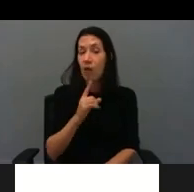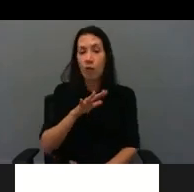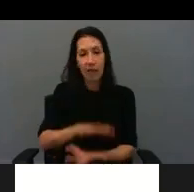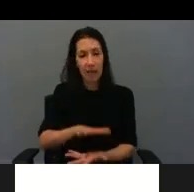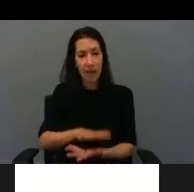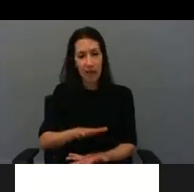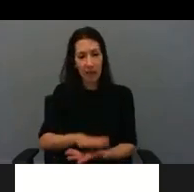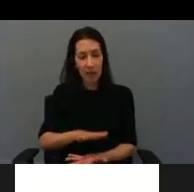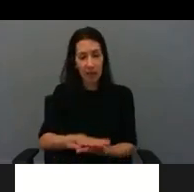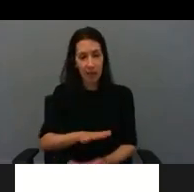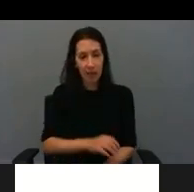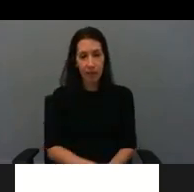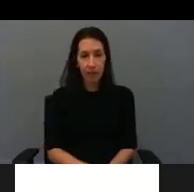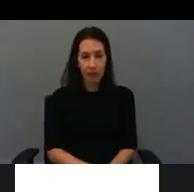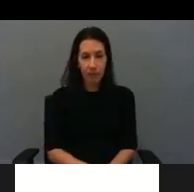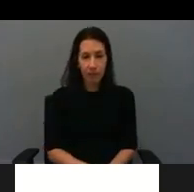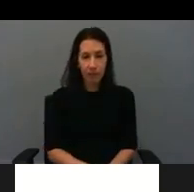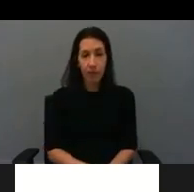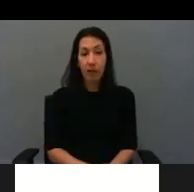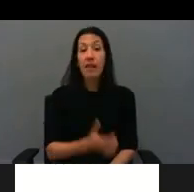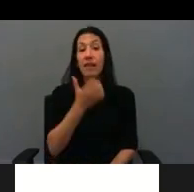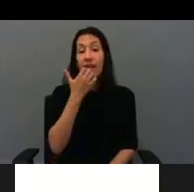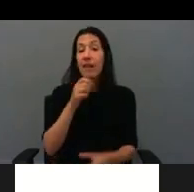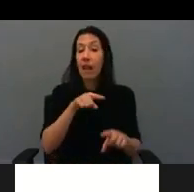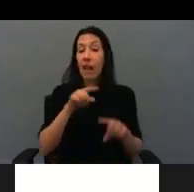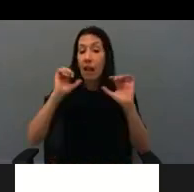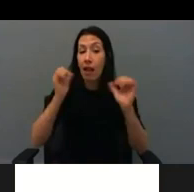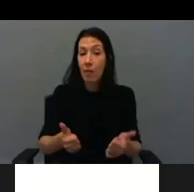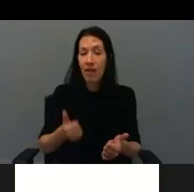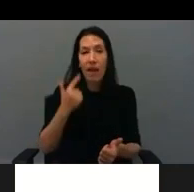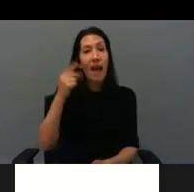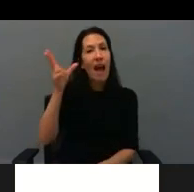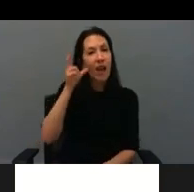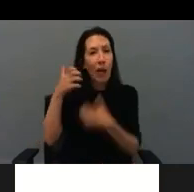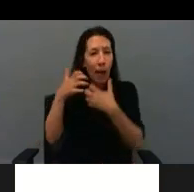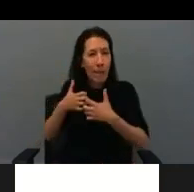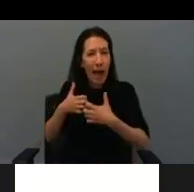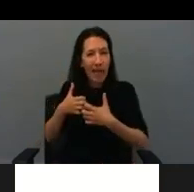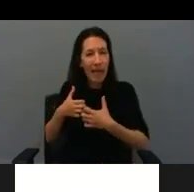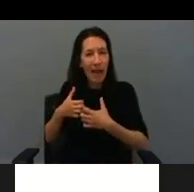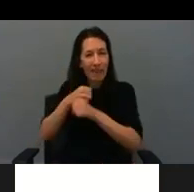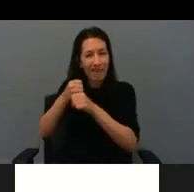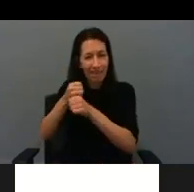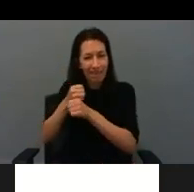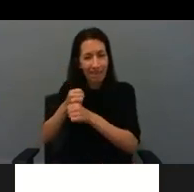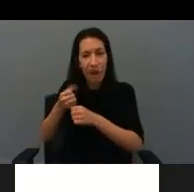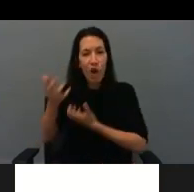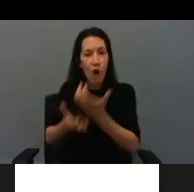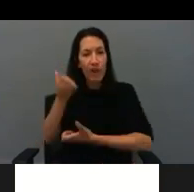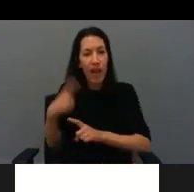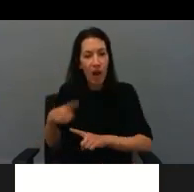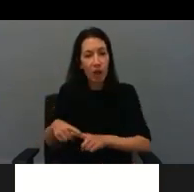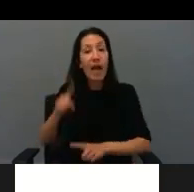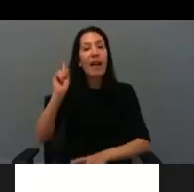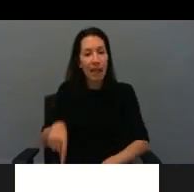la Turmix, con la que trituramos su comida, también se queda tranquila. O sea, va identificando una